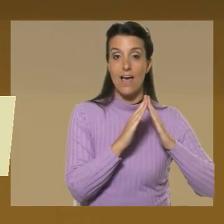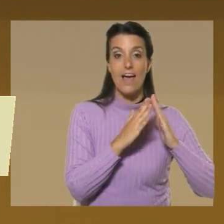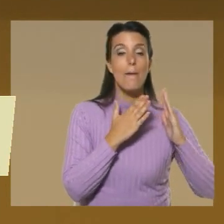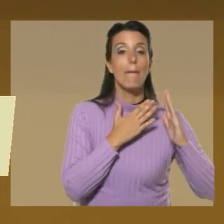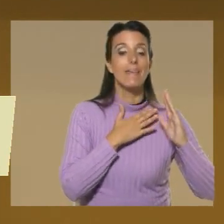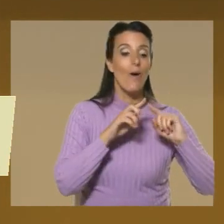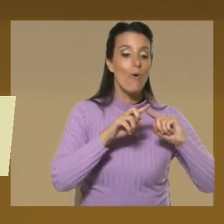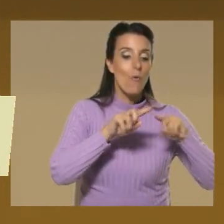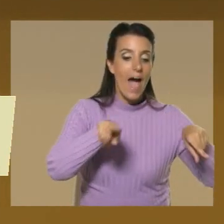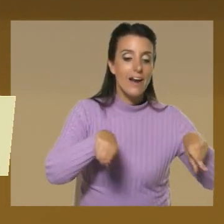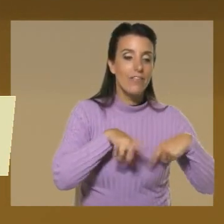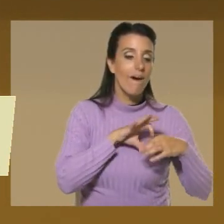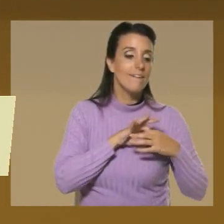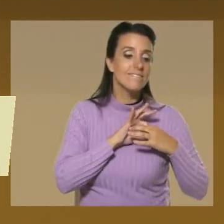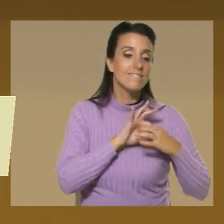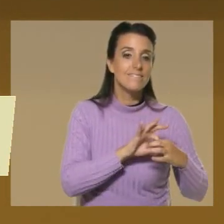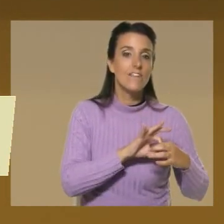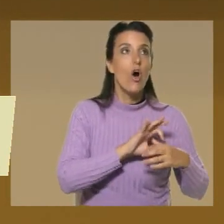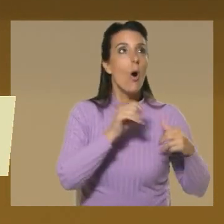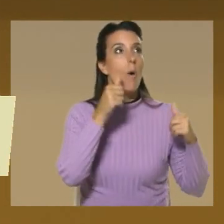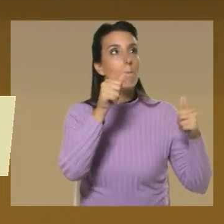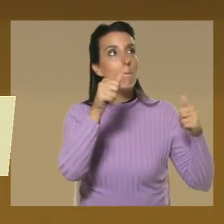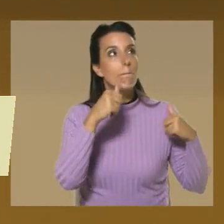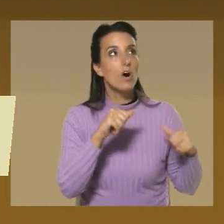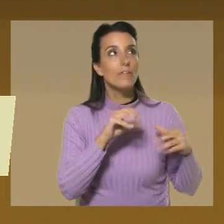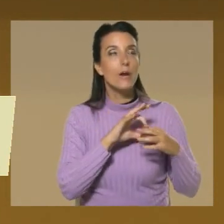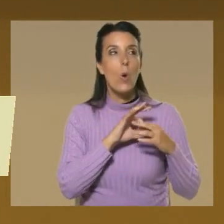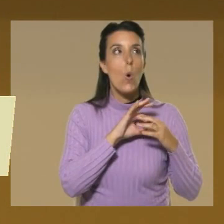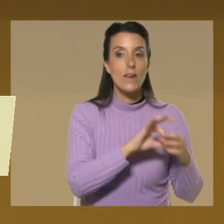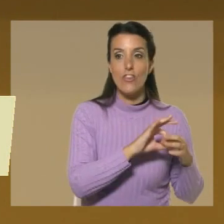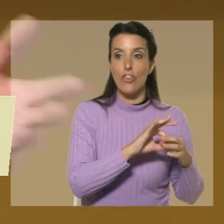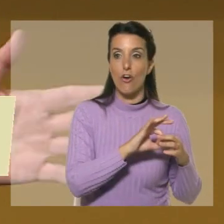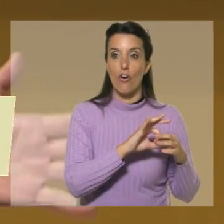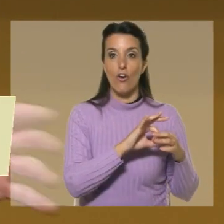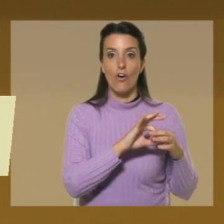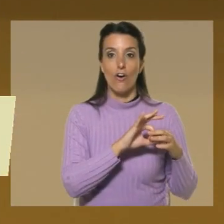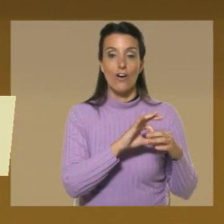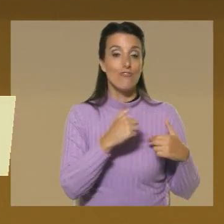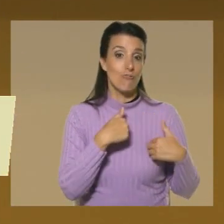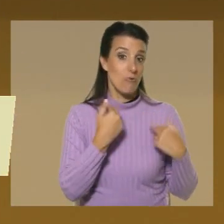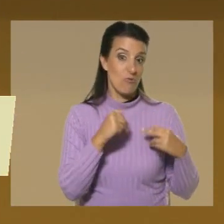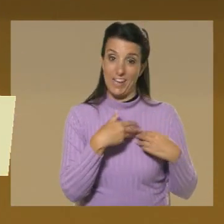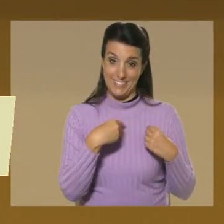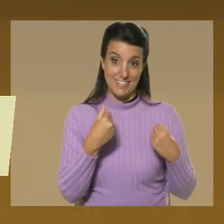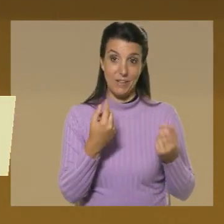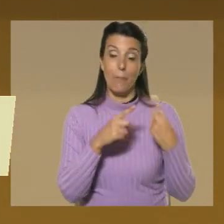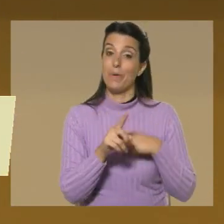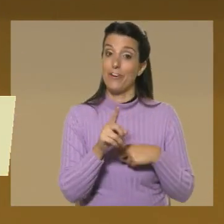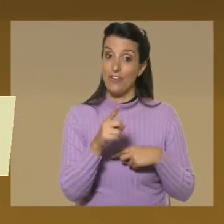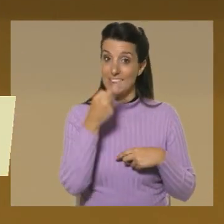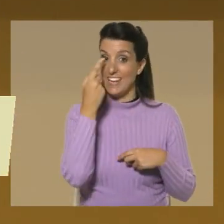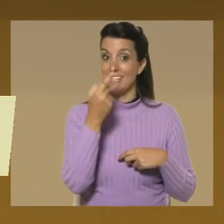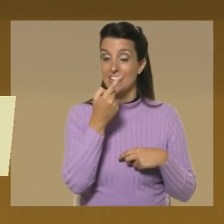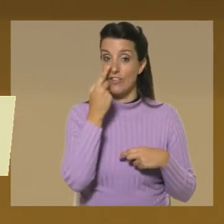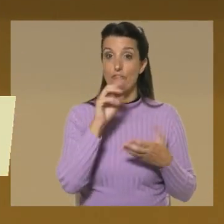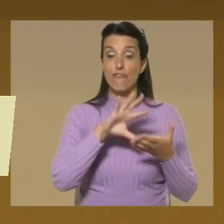cuarto, de nuestros pósters. Sí. Sí. Debe ser una experiencia, no la he vivido, pero debe ser una experiencia interesante,